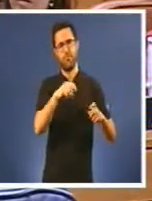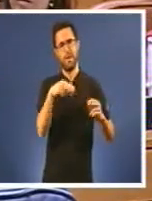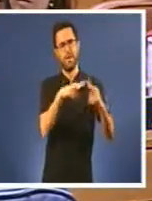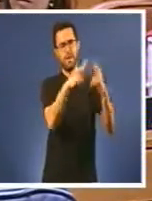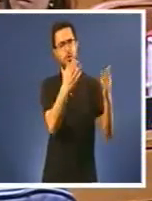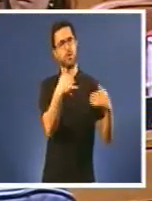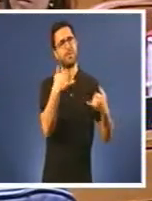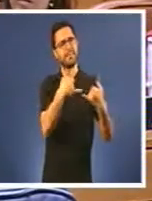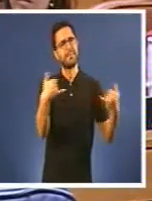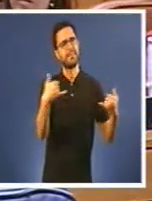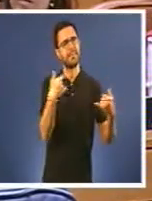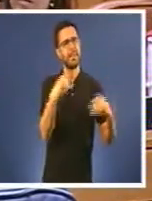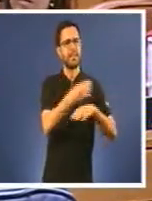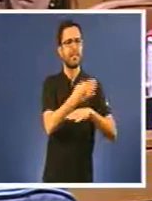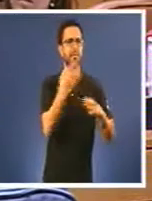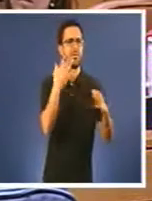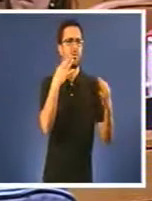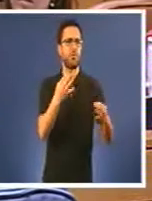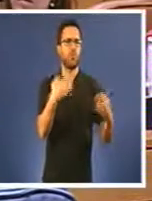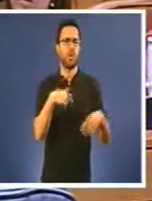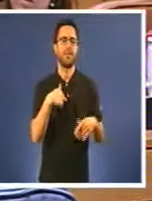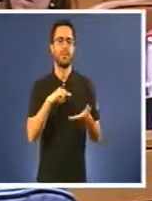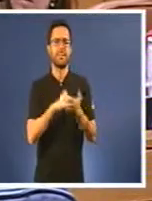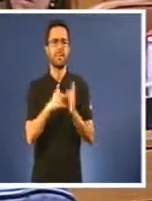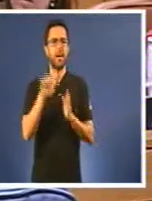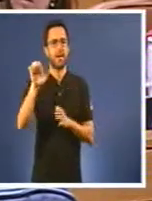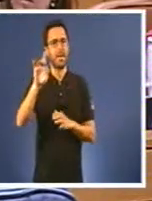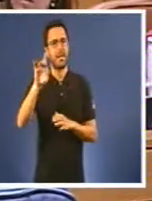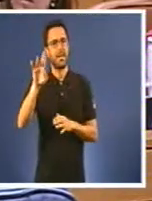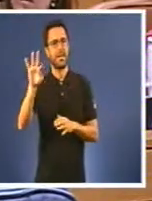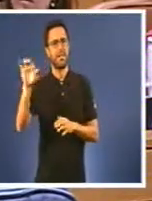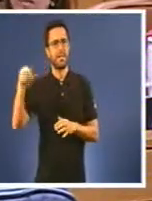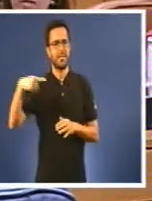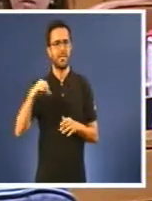ERTMS? O sistema ERTMS, señorías, a ver se nos empezamos a centrar, é para